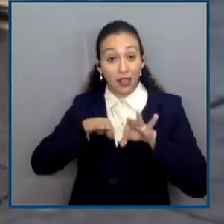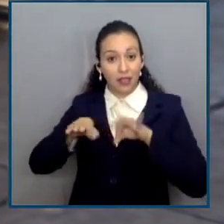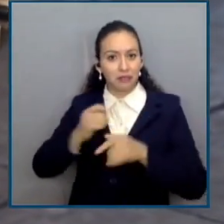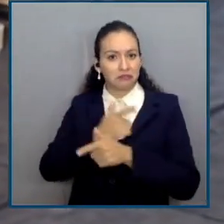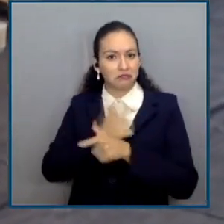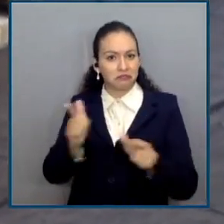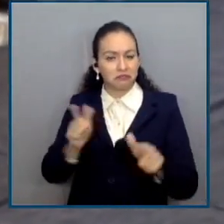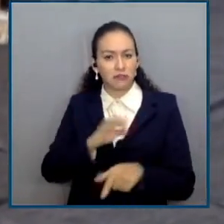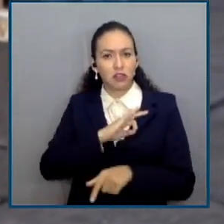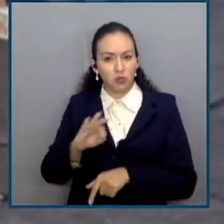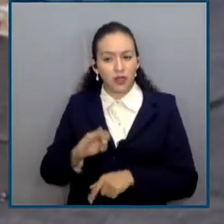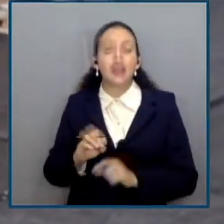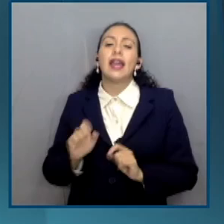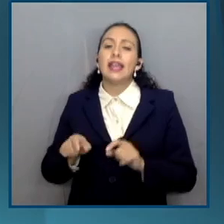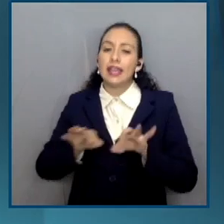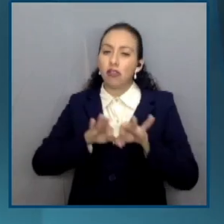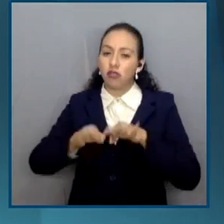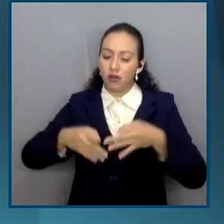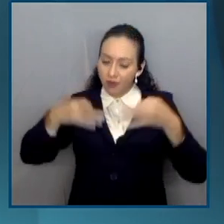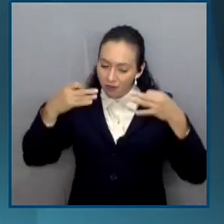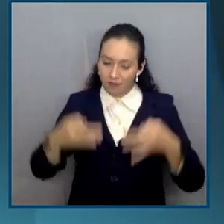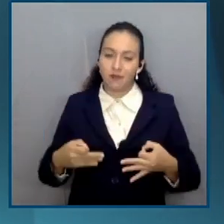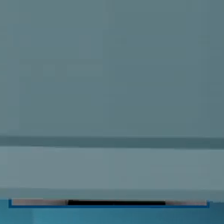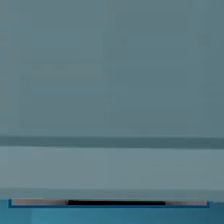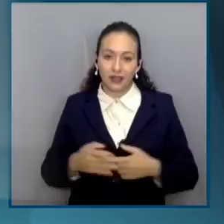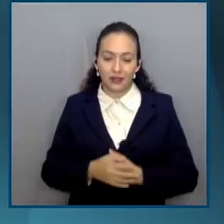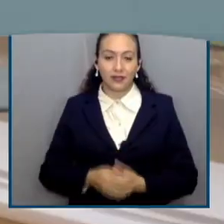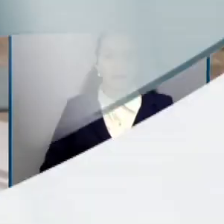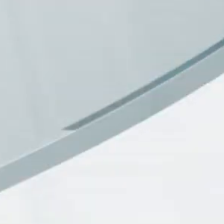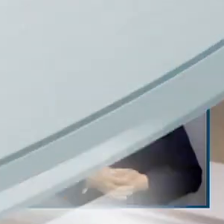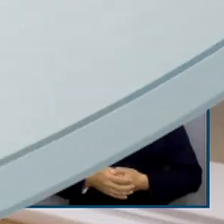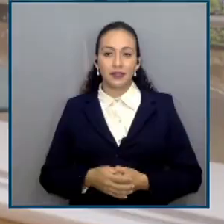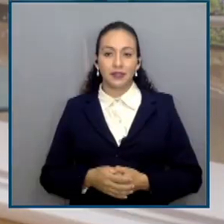afecte a terceros ni a la sociedad en general.